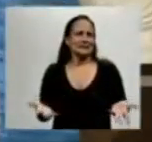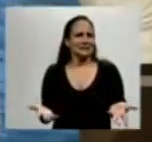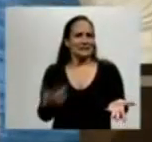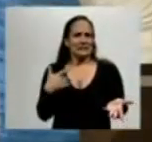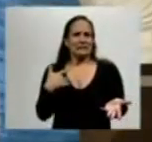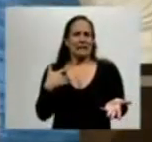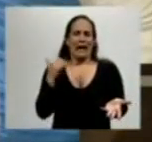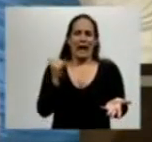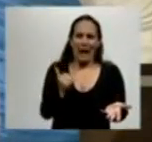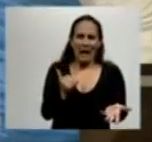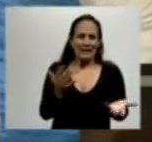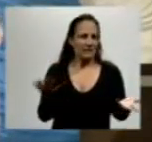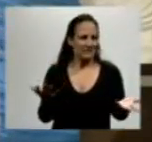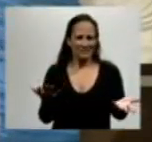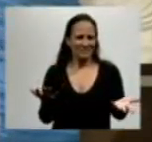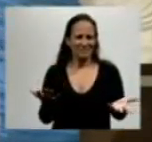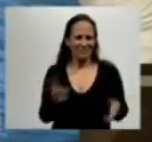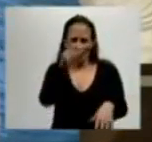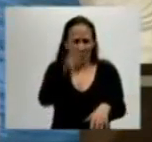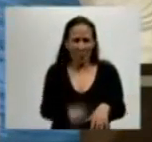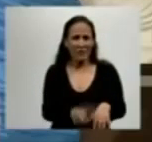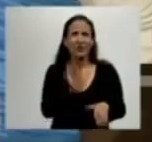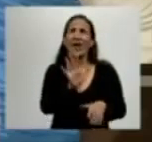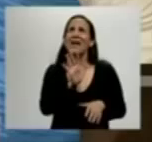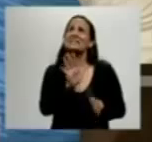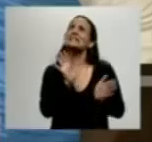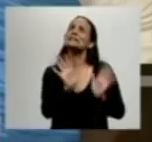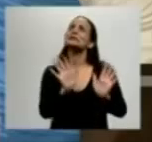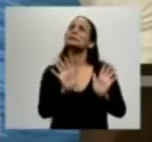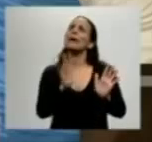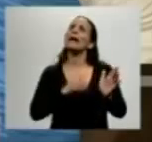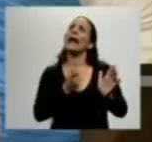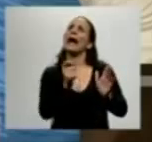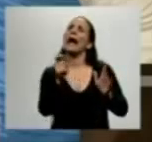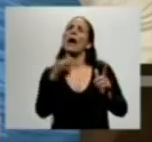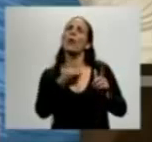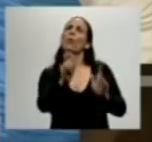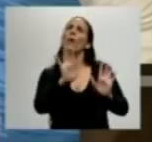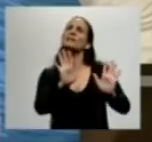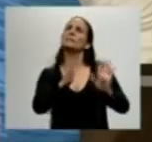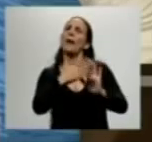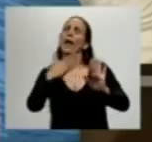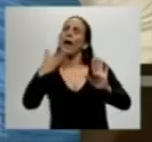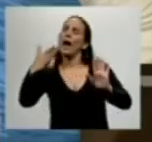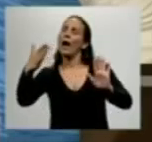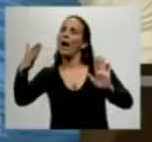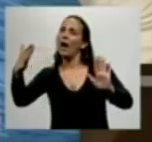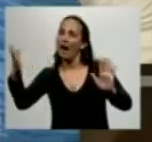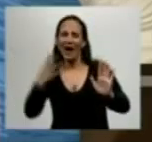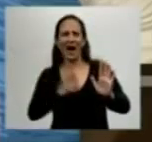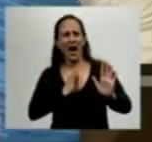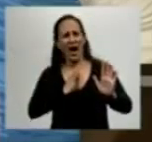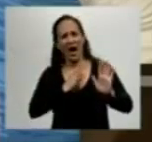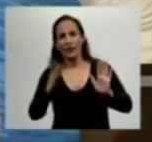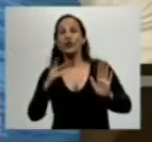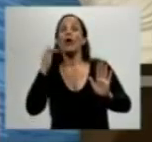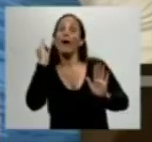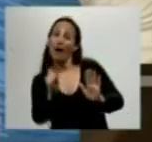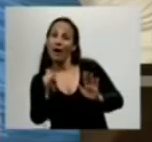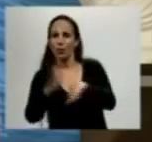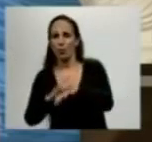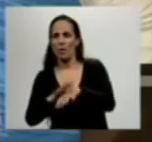tampoco tener a la gente procesada durante años para después decir al cabo de todos esos años o que es culpable o que